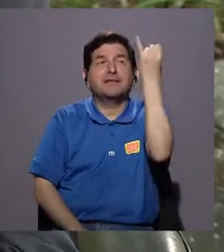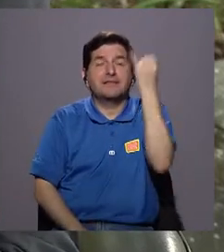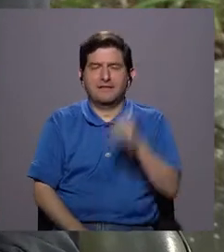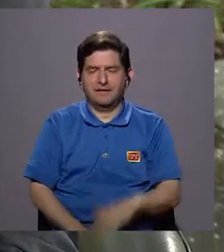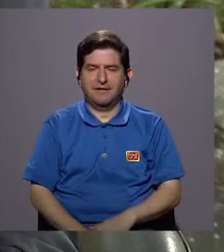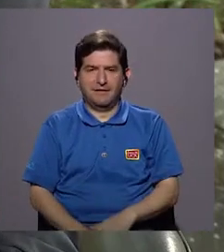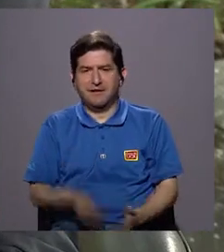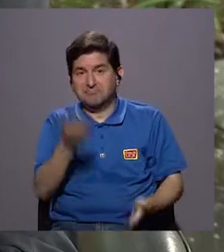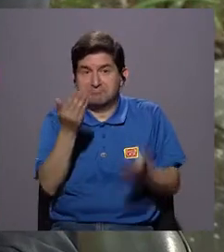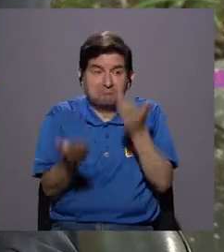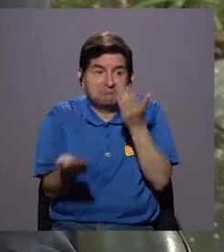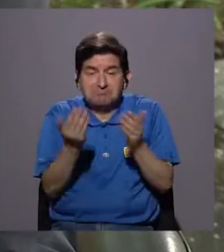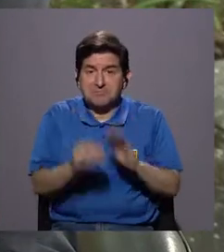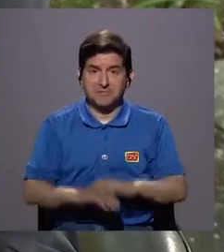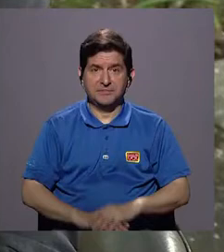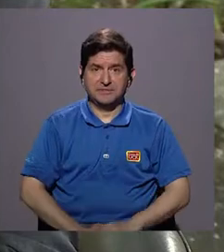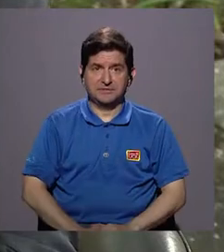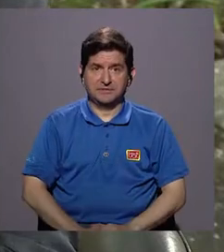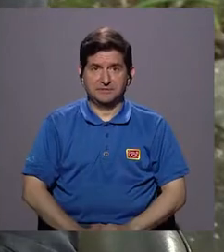tenemos, pues,